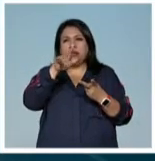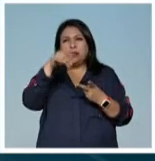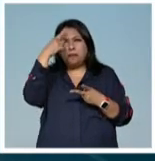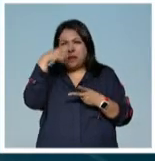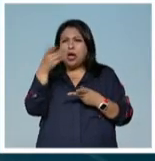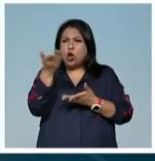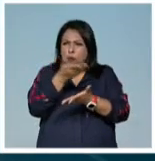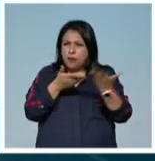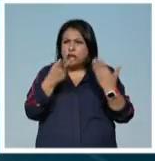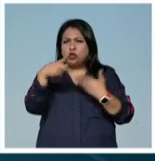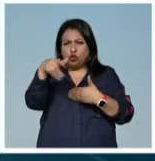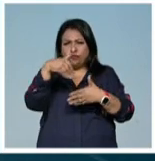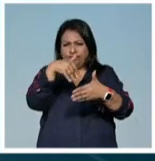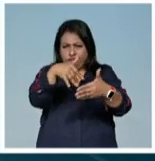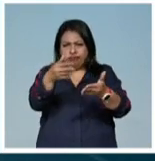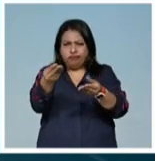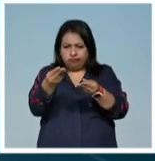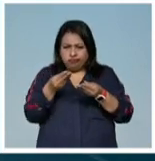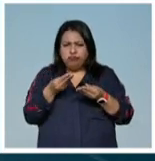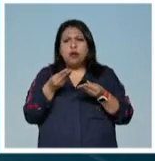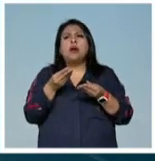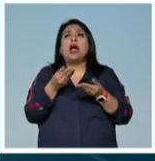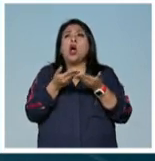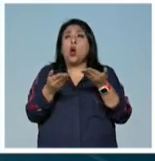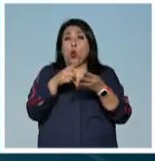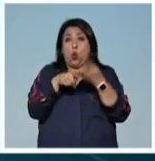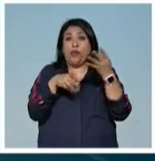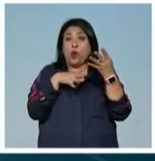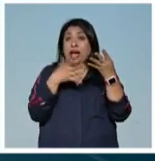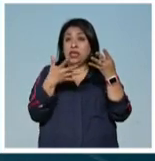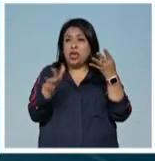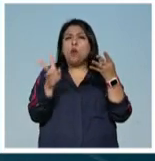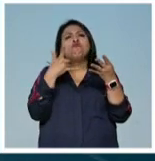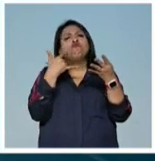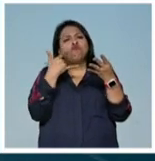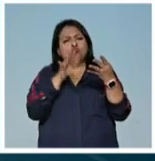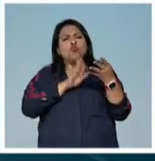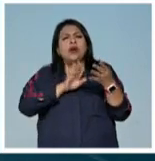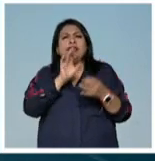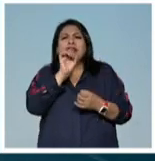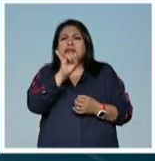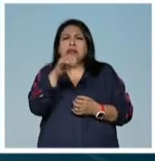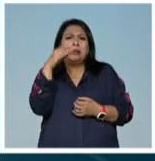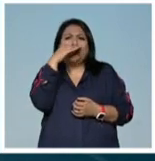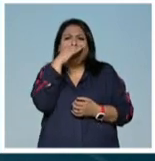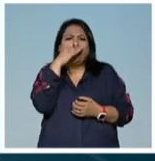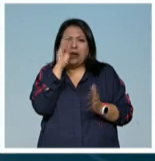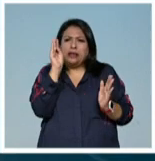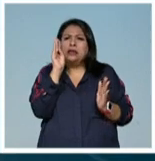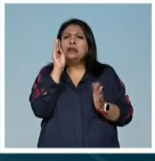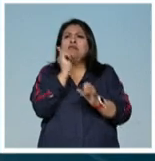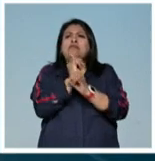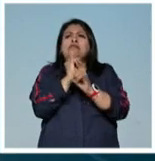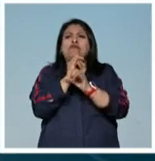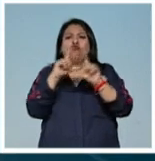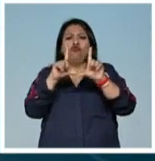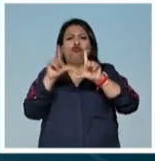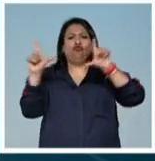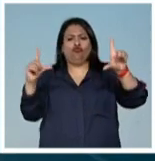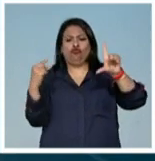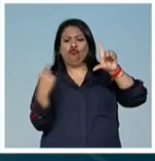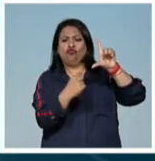que compartan sus archivos. Por lo pronto, los cuatro existentes pueden consultarse de manera gratuita en la página que aparece en